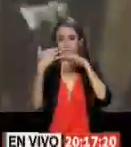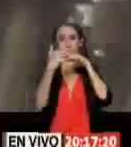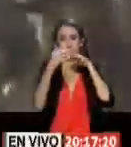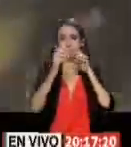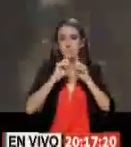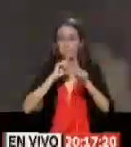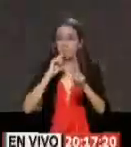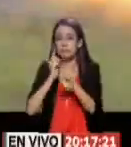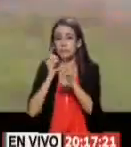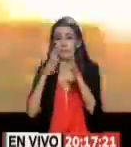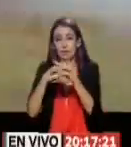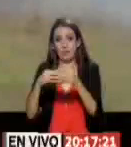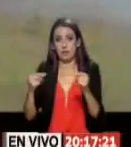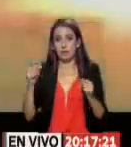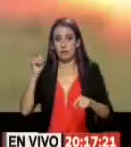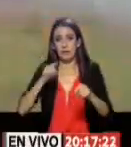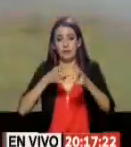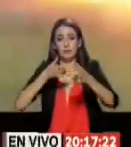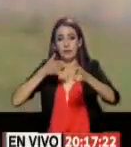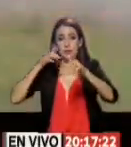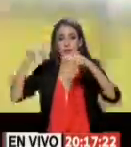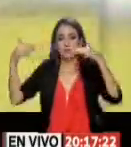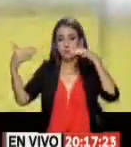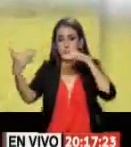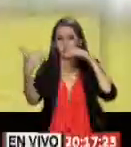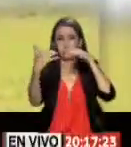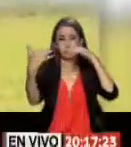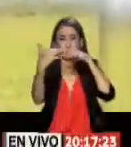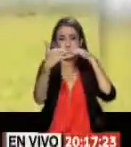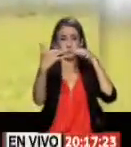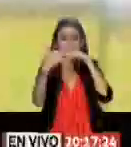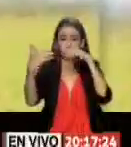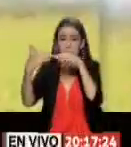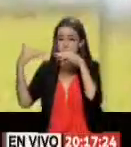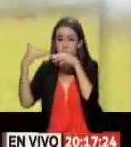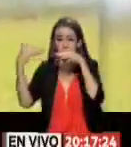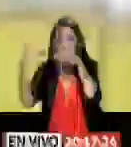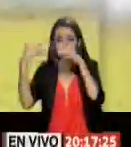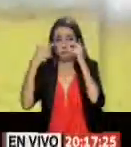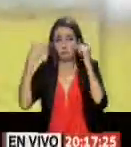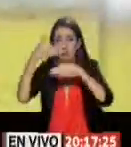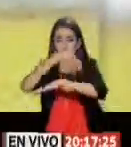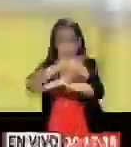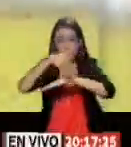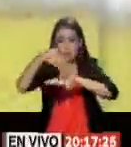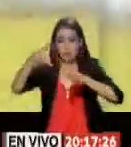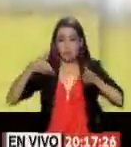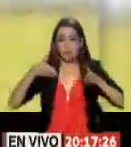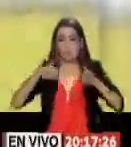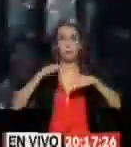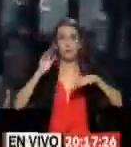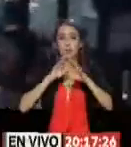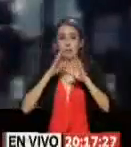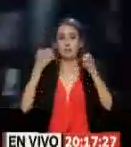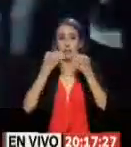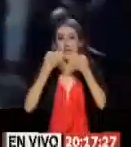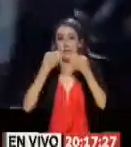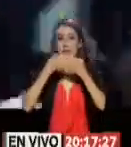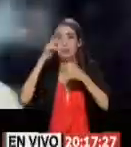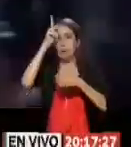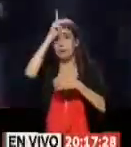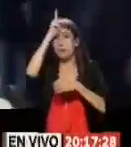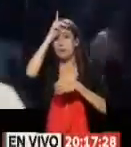resolver vía diplomática, se dio el conflicto. Históricamente esta zona estuvo delimitada por el ejército ecuatoriano, mientras